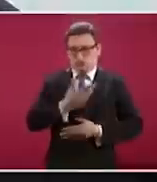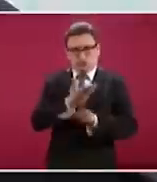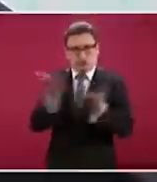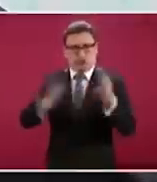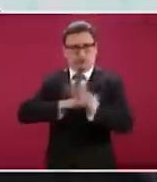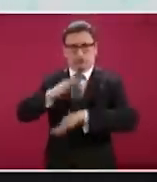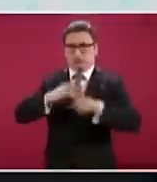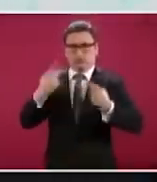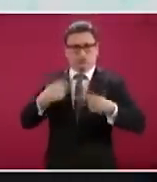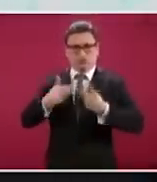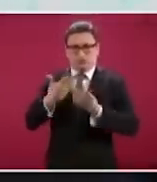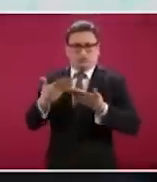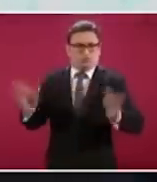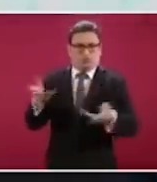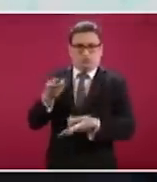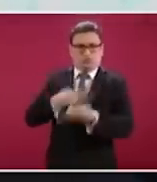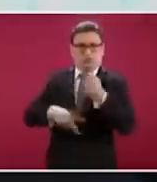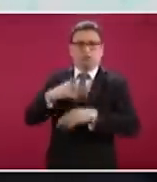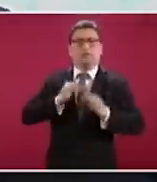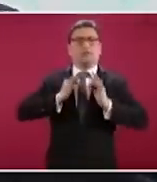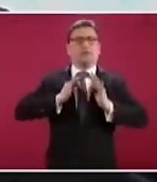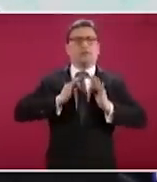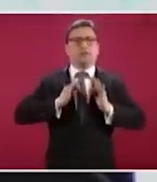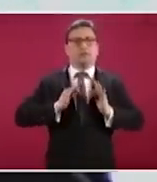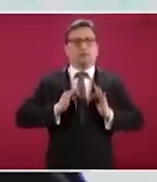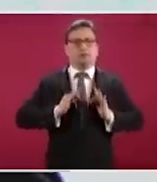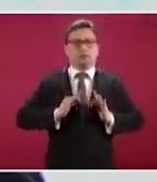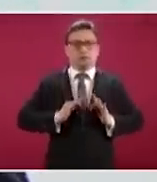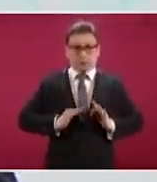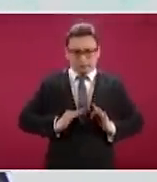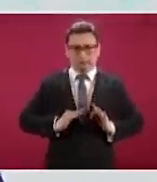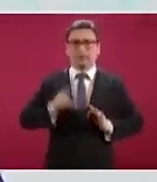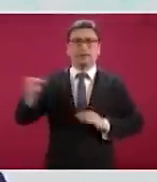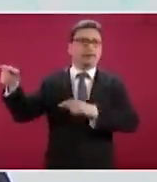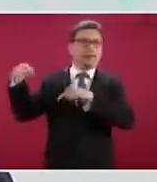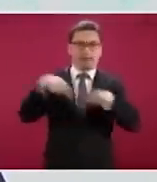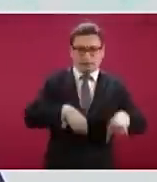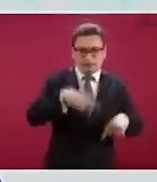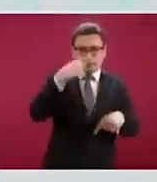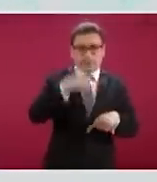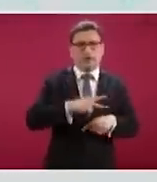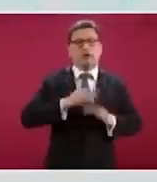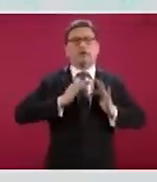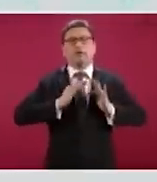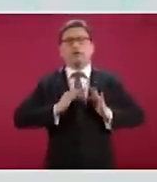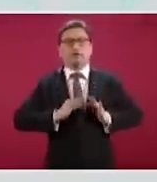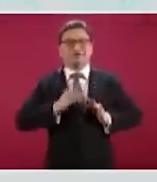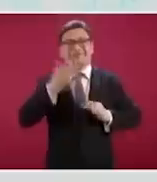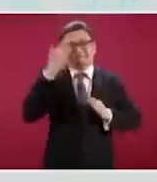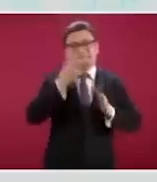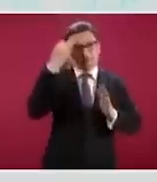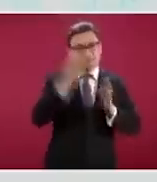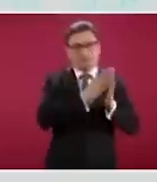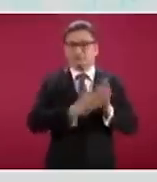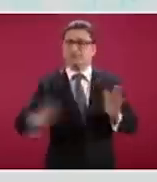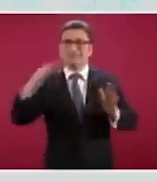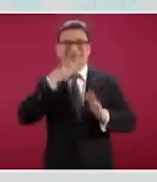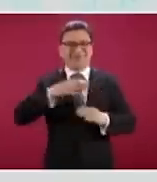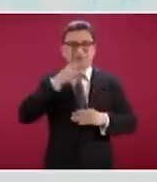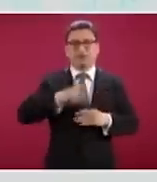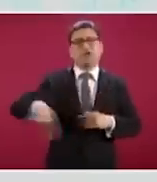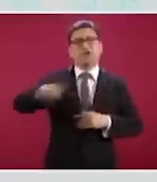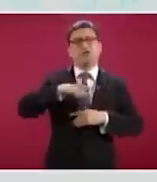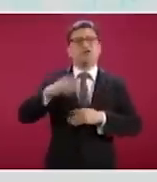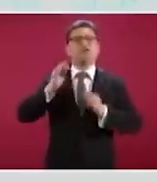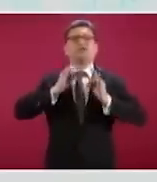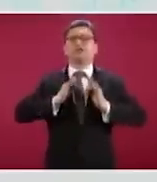paisanos con toda solvencia y tranquilidad para que la estancia en México en estas festividades sean con toda